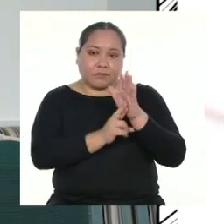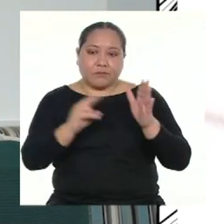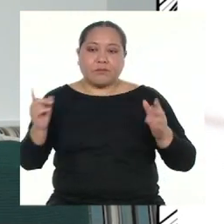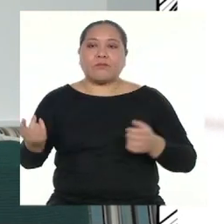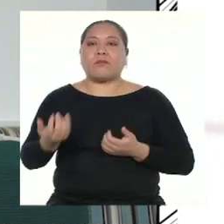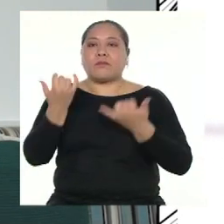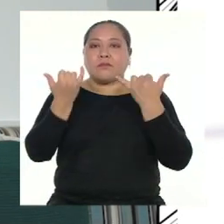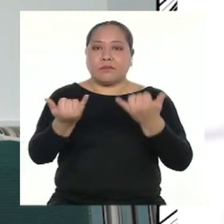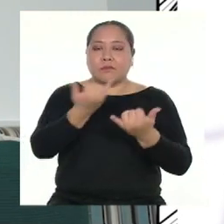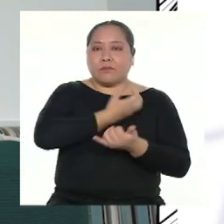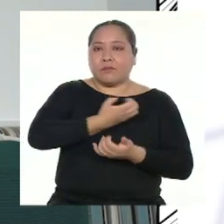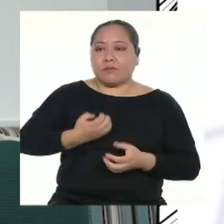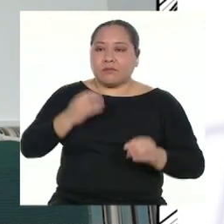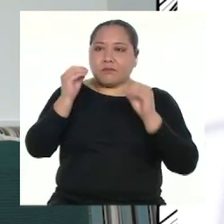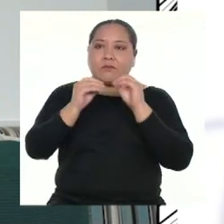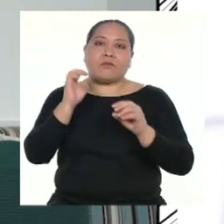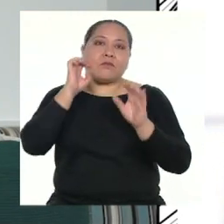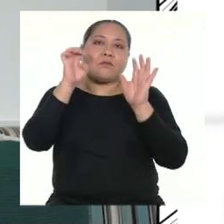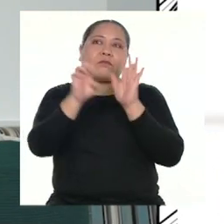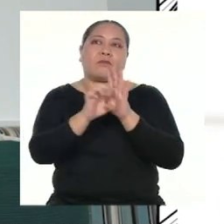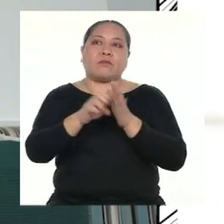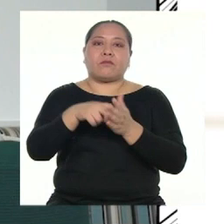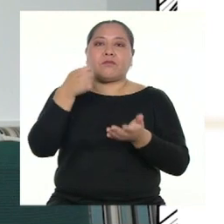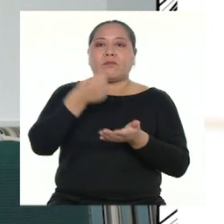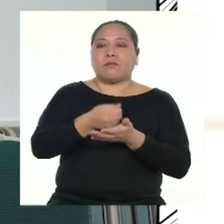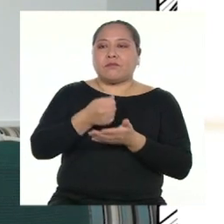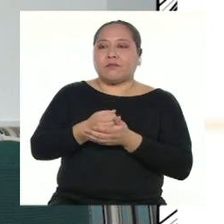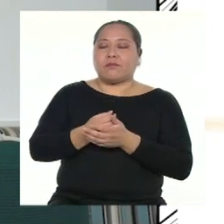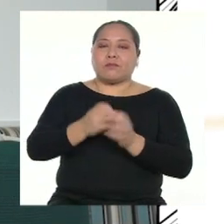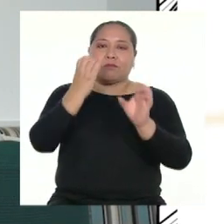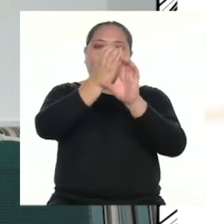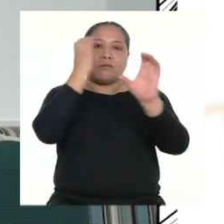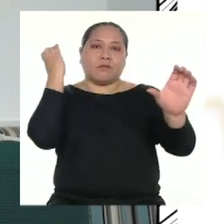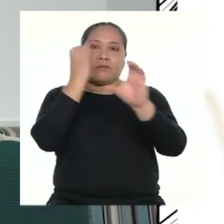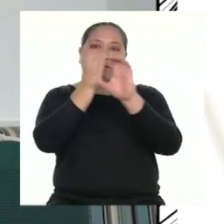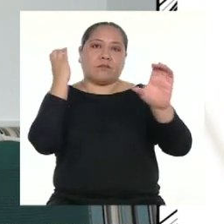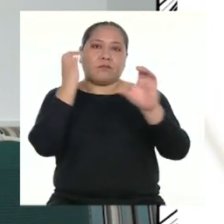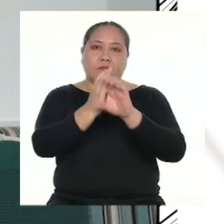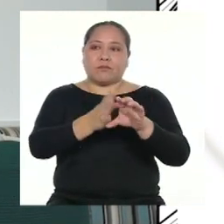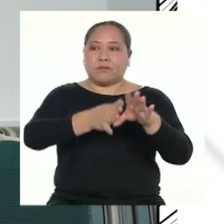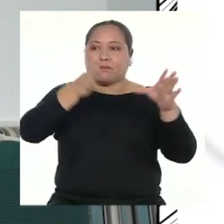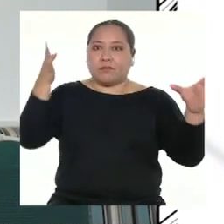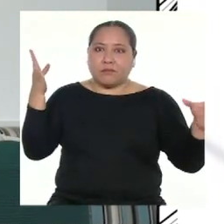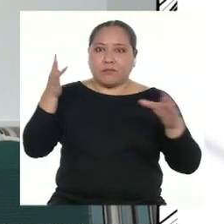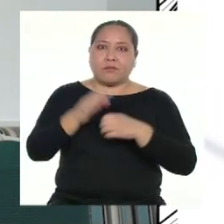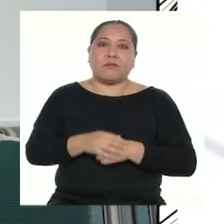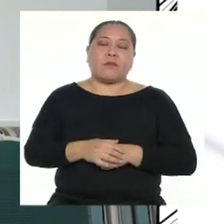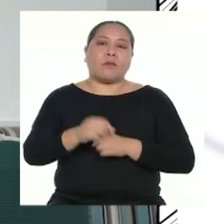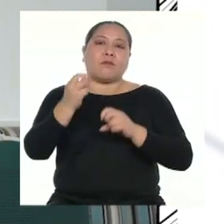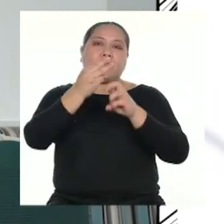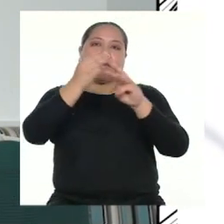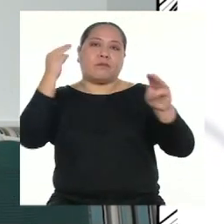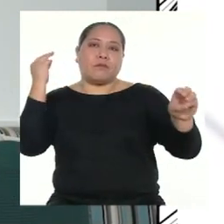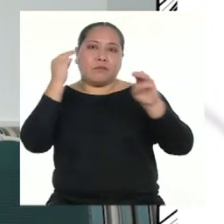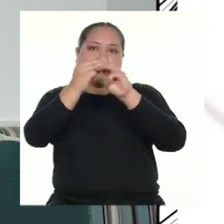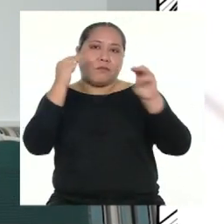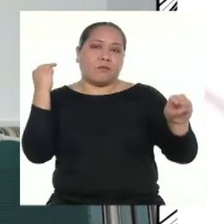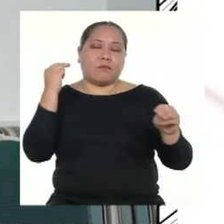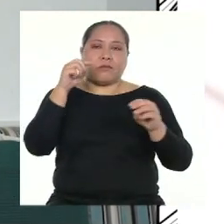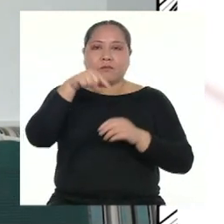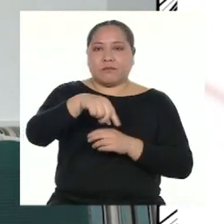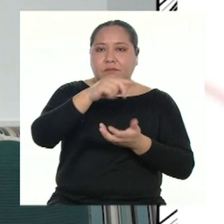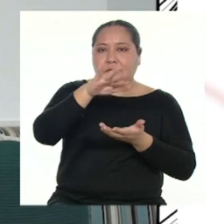impulsar recientemente. Por ejemplo, una inversión en sistemas de transporte público masivo, sistemas de buses, metros, en el caso de la